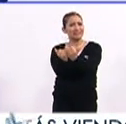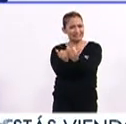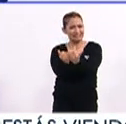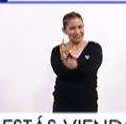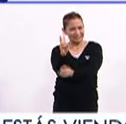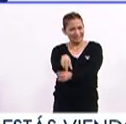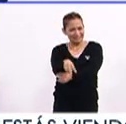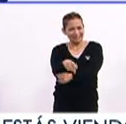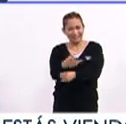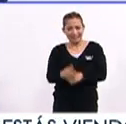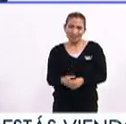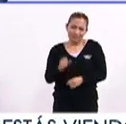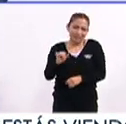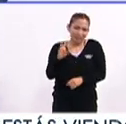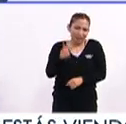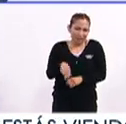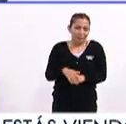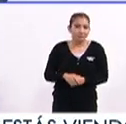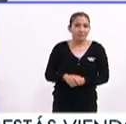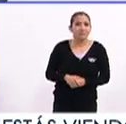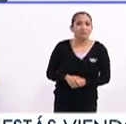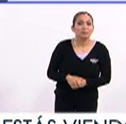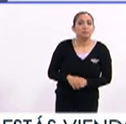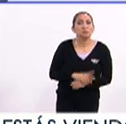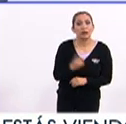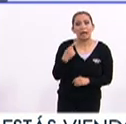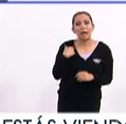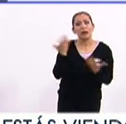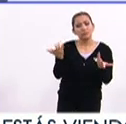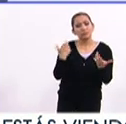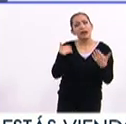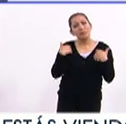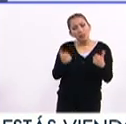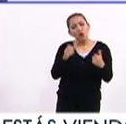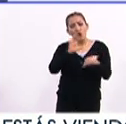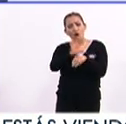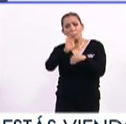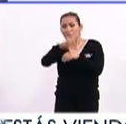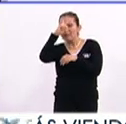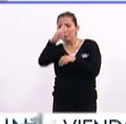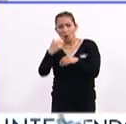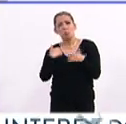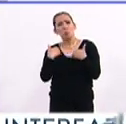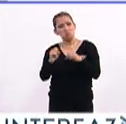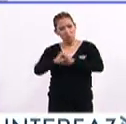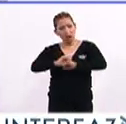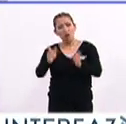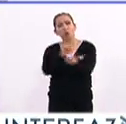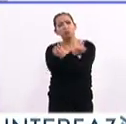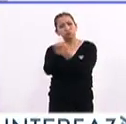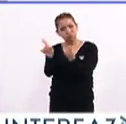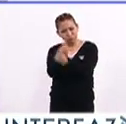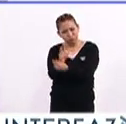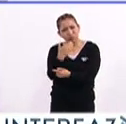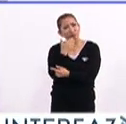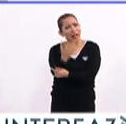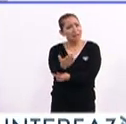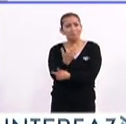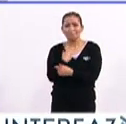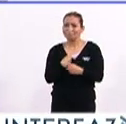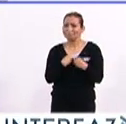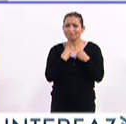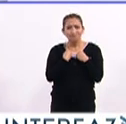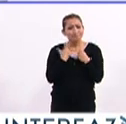acuerdo? Yo creo que sí, porque nos entendemos mucho un colombiano y un mexicano. Podemos convivir muy